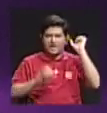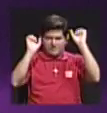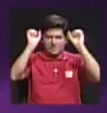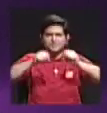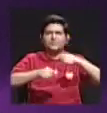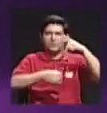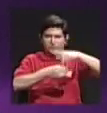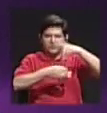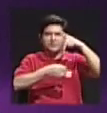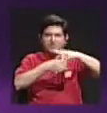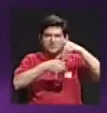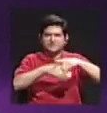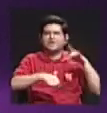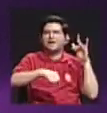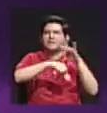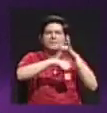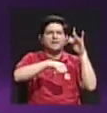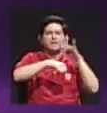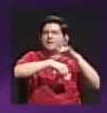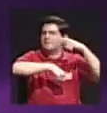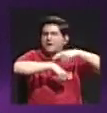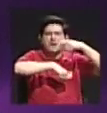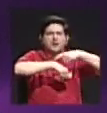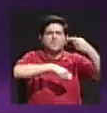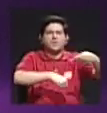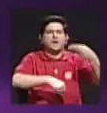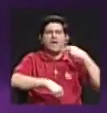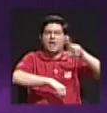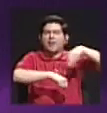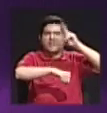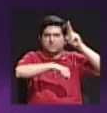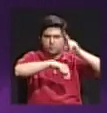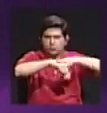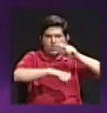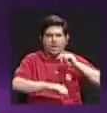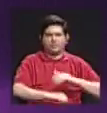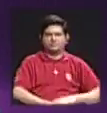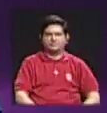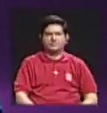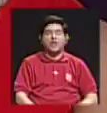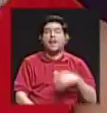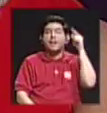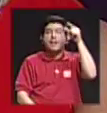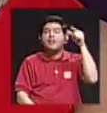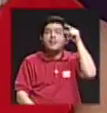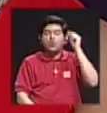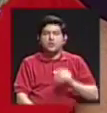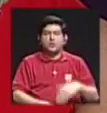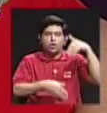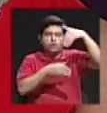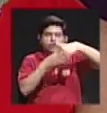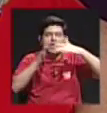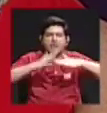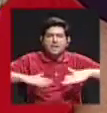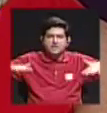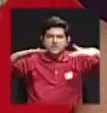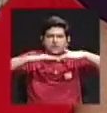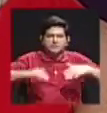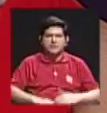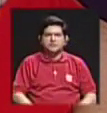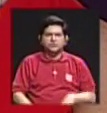pudimos participar desde tempranas épocas de la historia nacional, desde luego que metidas en el ámbito de